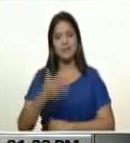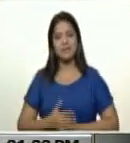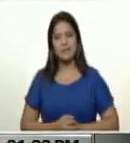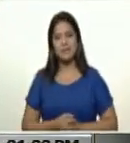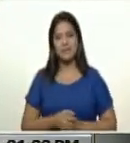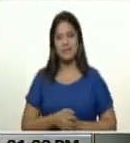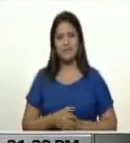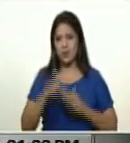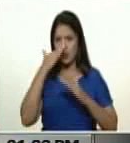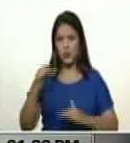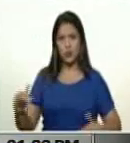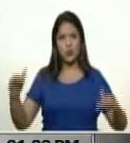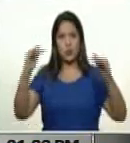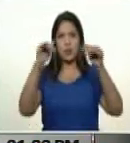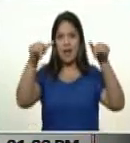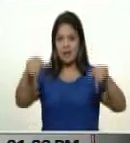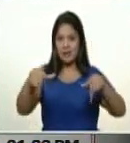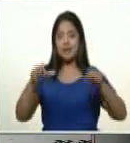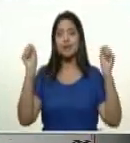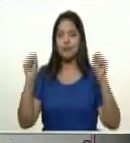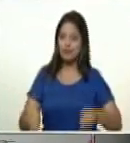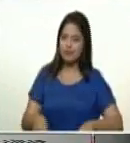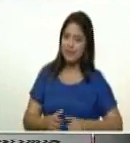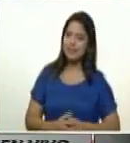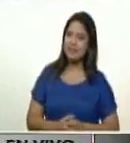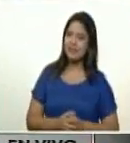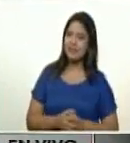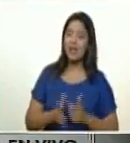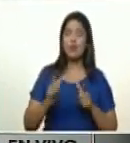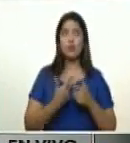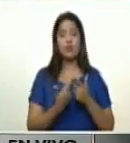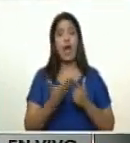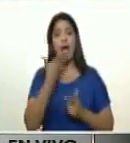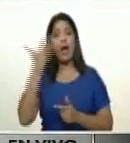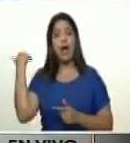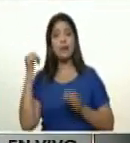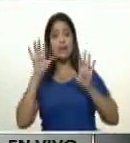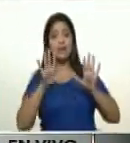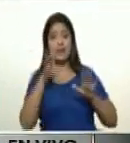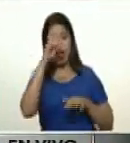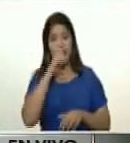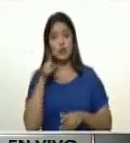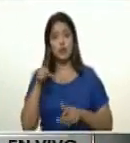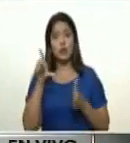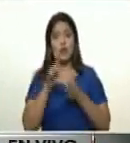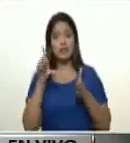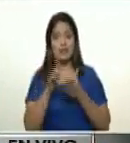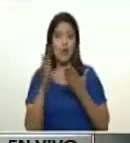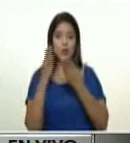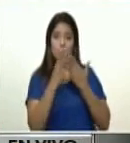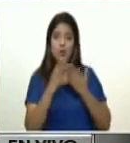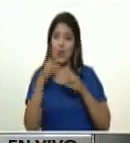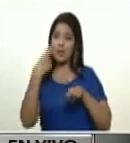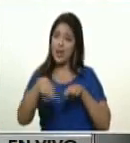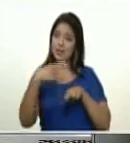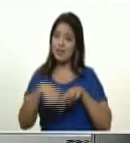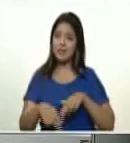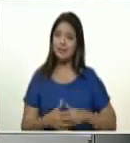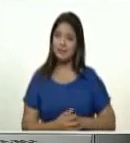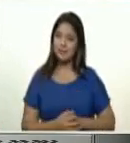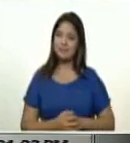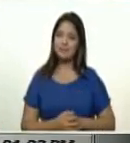te criaste aquí en Barquisimeto? Sí. O sea que tú hace 10 años estabas en el liceo, una chamita pues. Sí. ¿Ah?